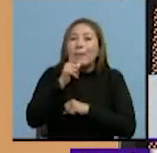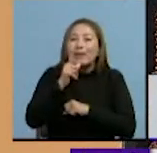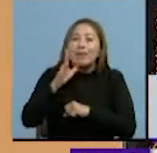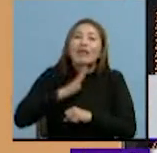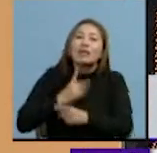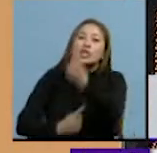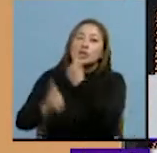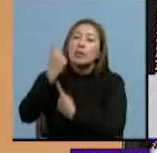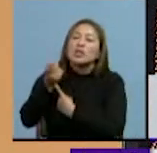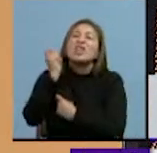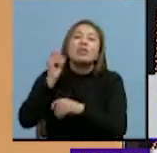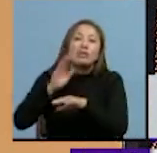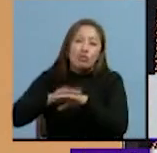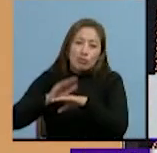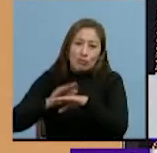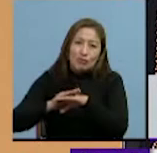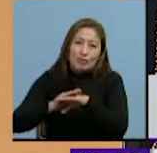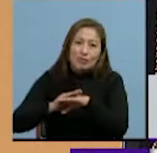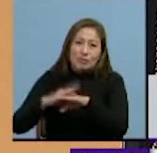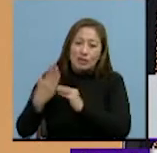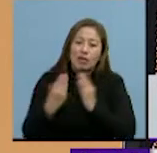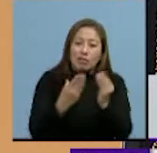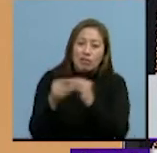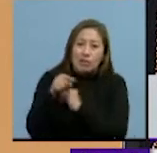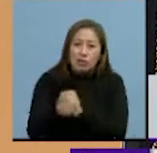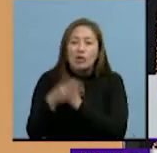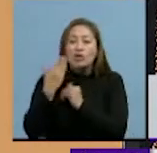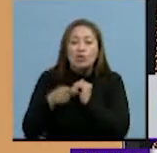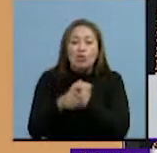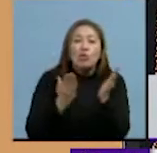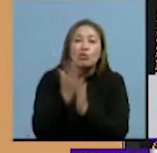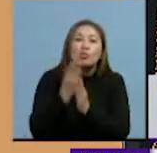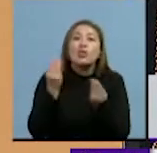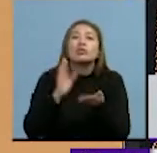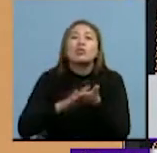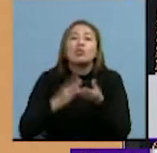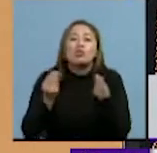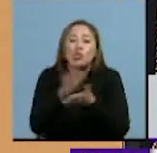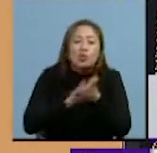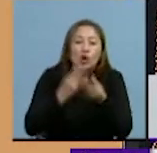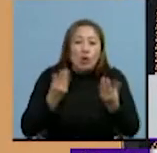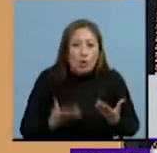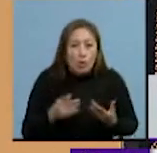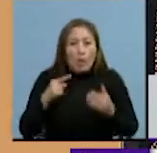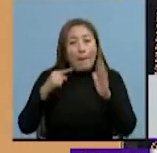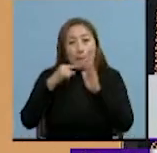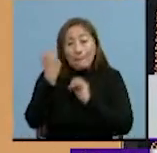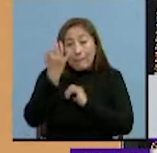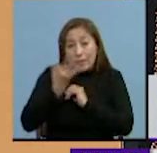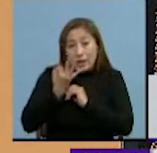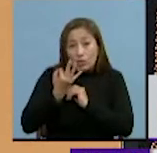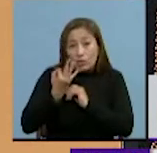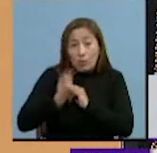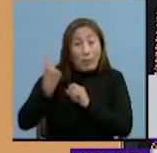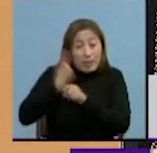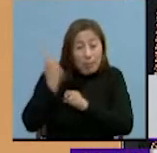respuesta por parte de quienes tienen que darle a la gente una certeza de cómo continúan con esta situación. Puntualmente,